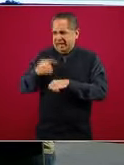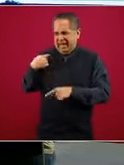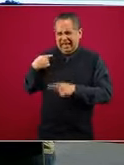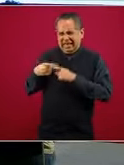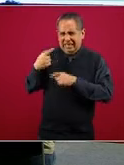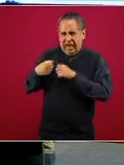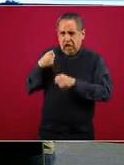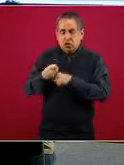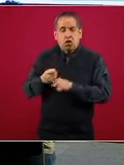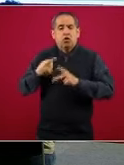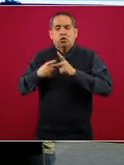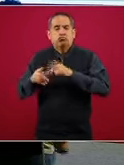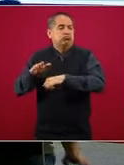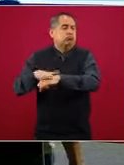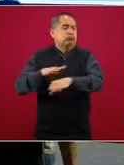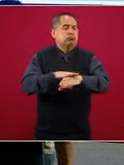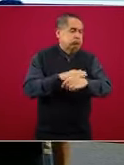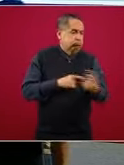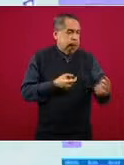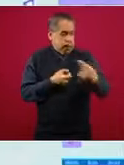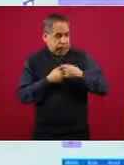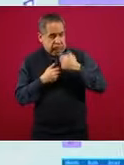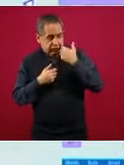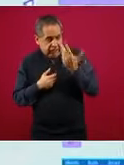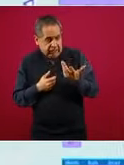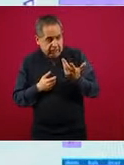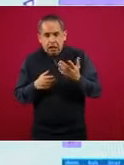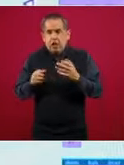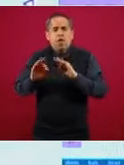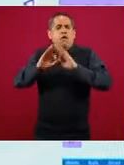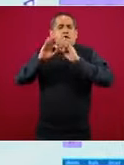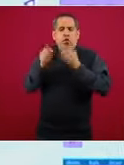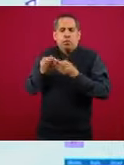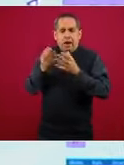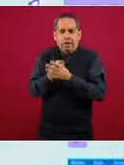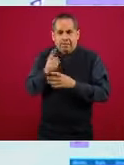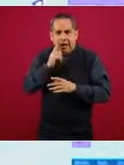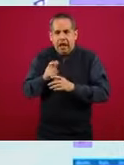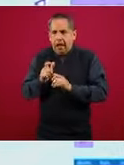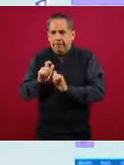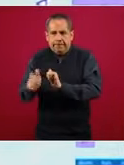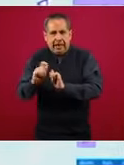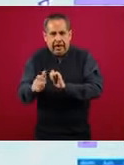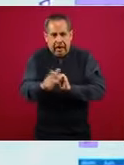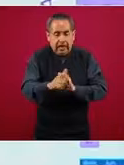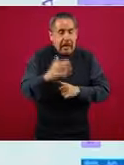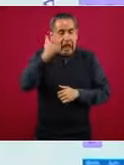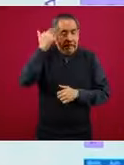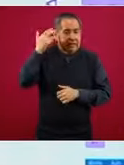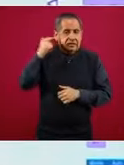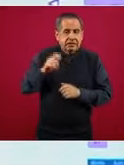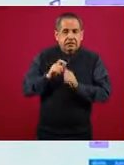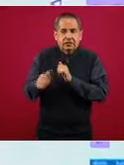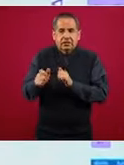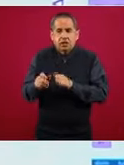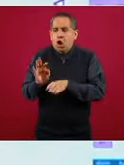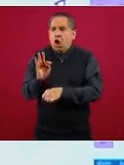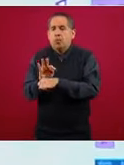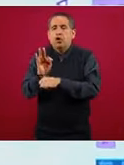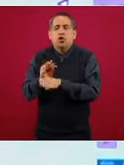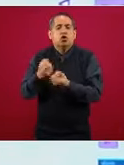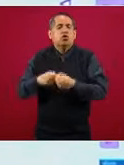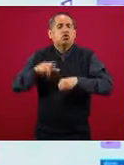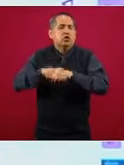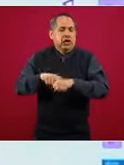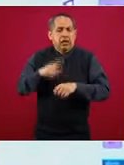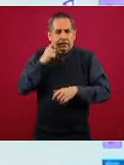año y se cambió el modelo, un modelo de financiamiento que se llamaba Sistema de Protección Social